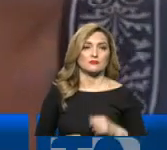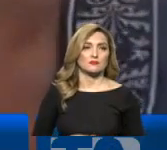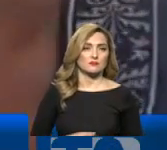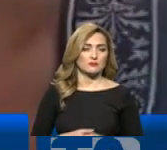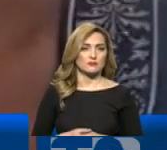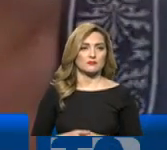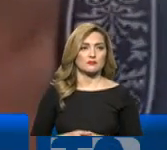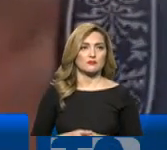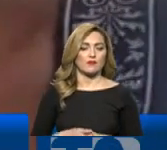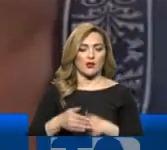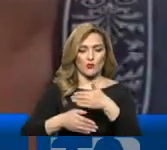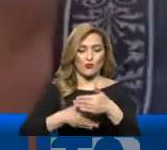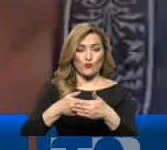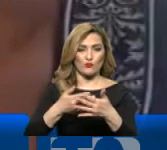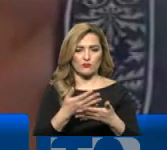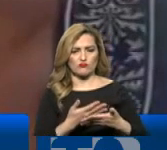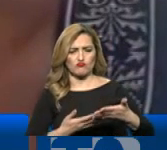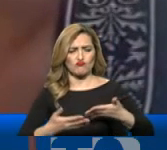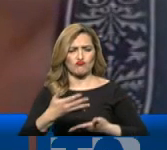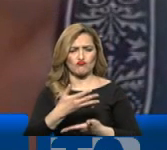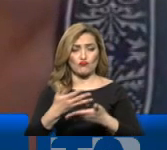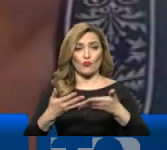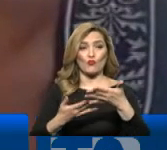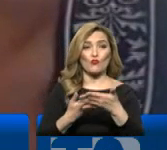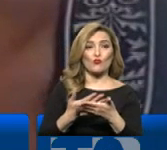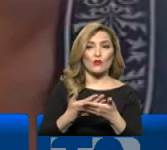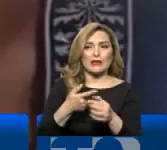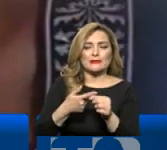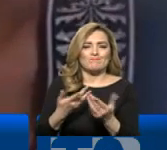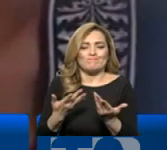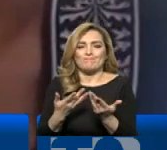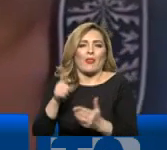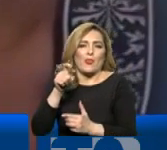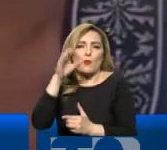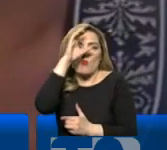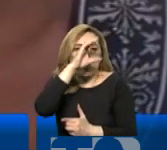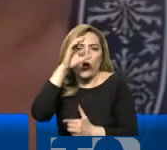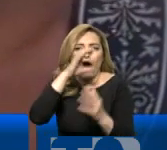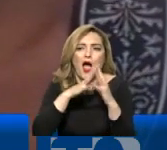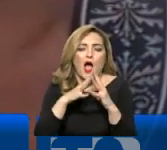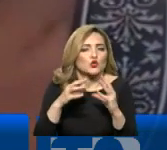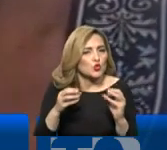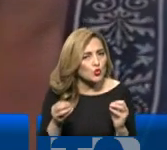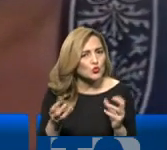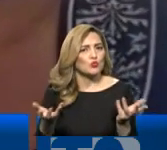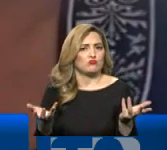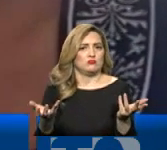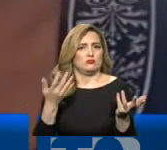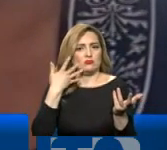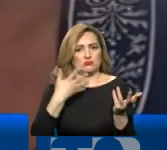no abastece en Quito, me parece que hay que buscar una solución para